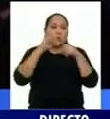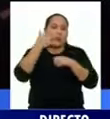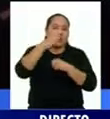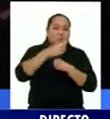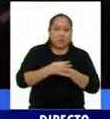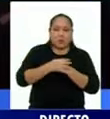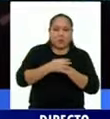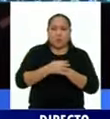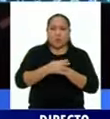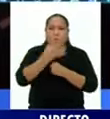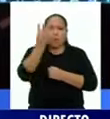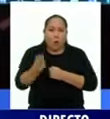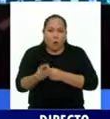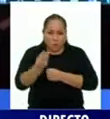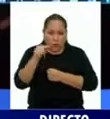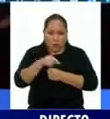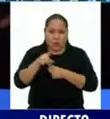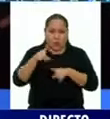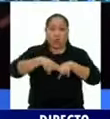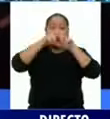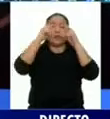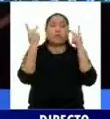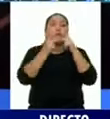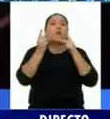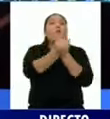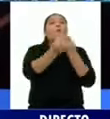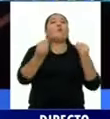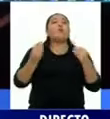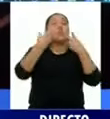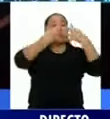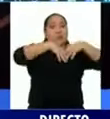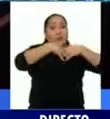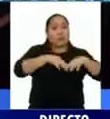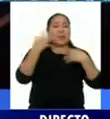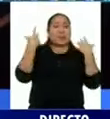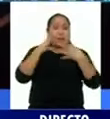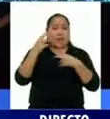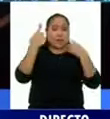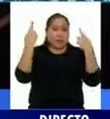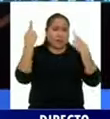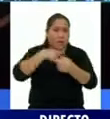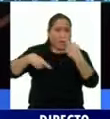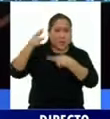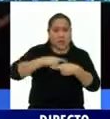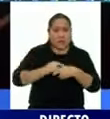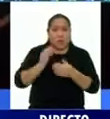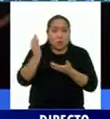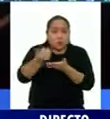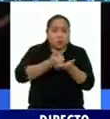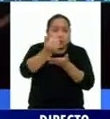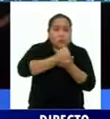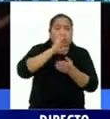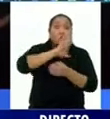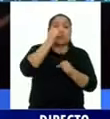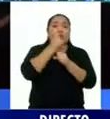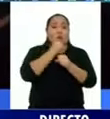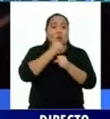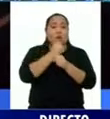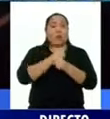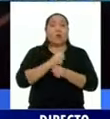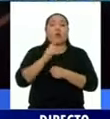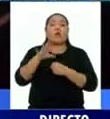residual de la suspensión perfecta. En la medida que la mayor parte de las empresas han retomado su volumen de actividades y su